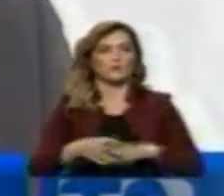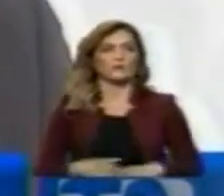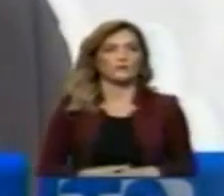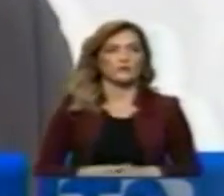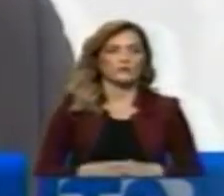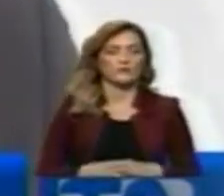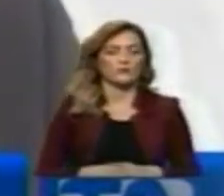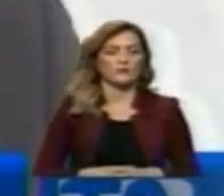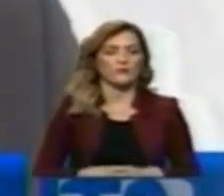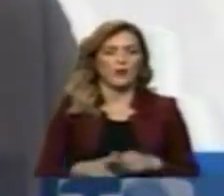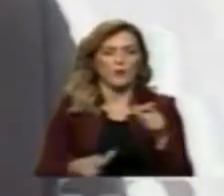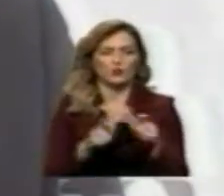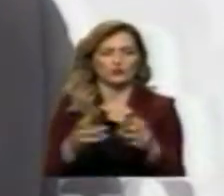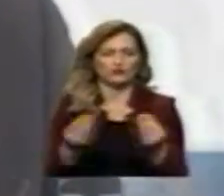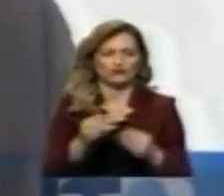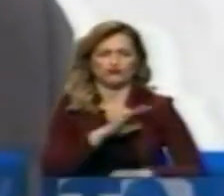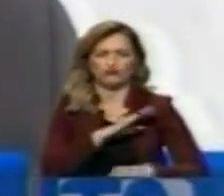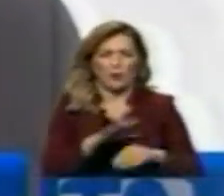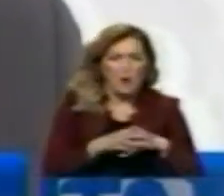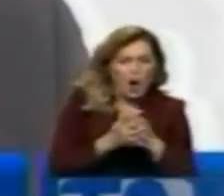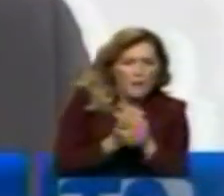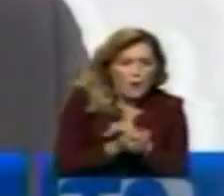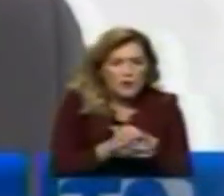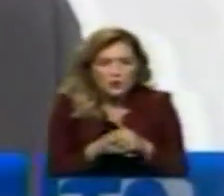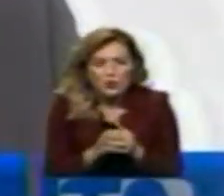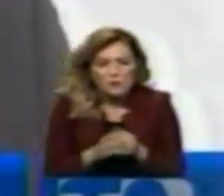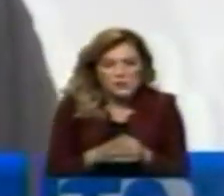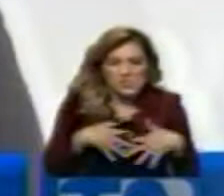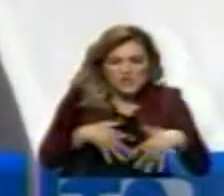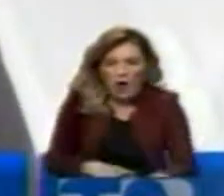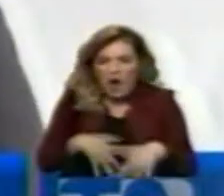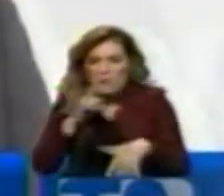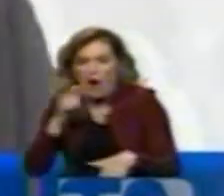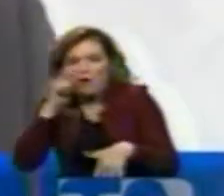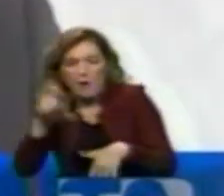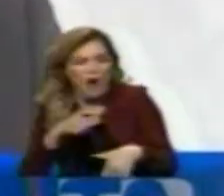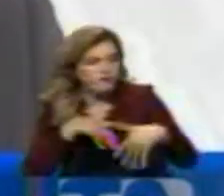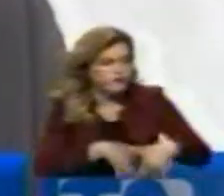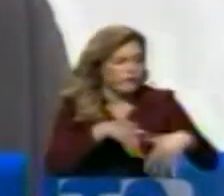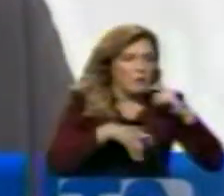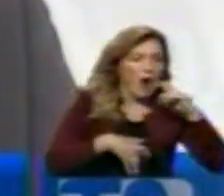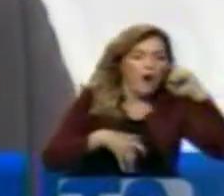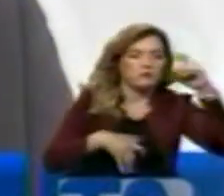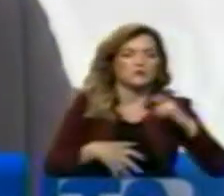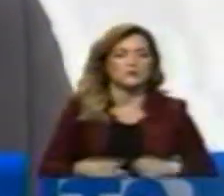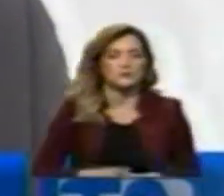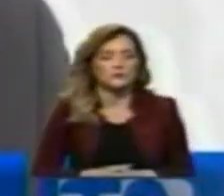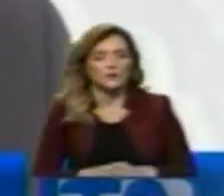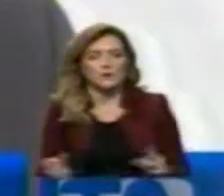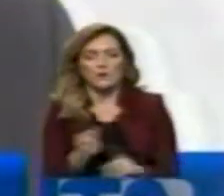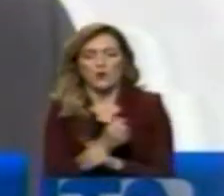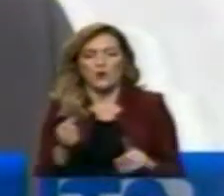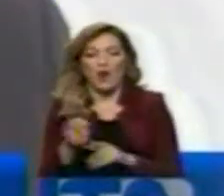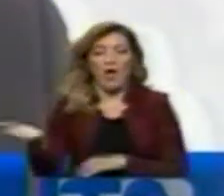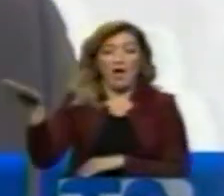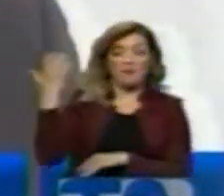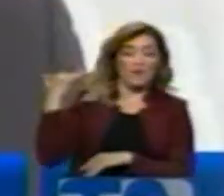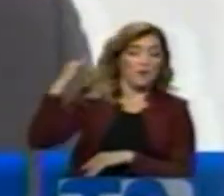cualquier ocasión para generar agitación e incertidumbre, llegando a niveles de violencia nunca antes vistos en nuestro